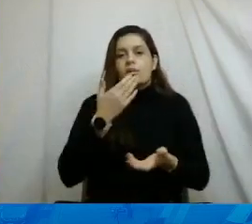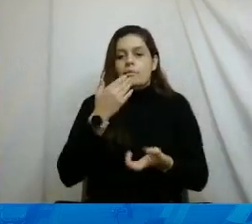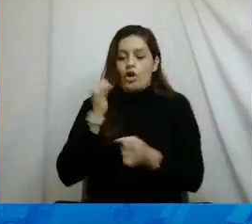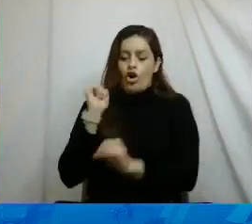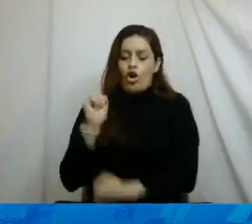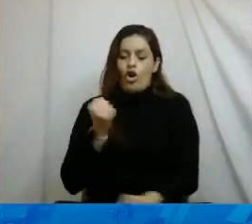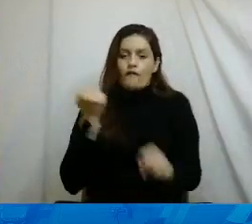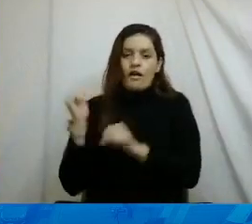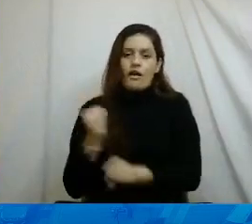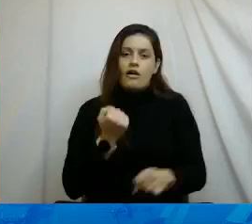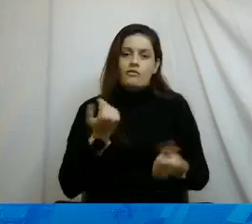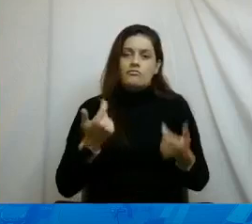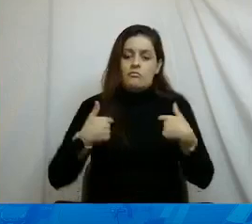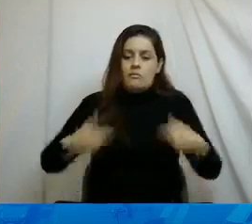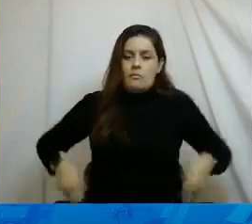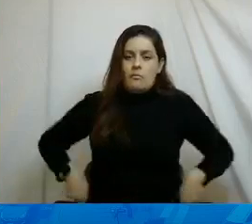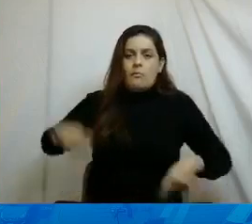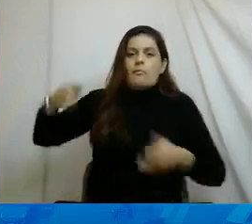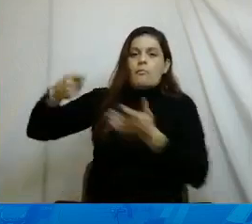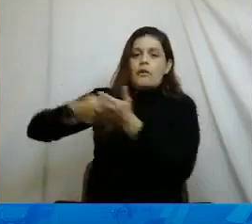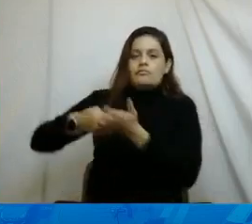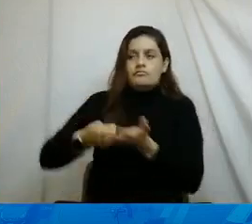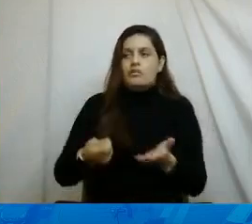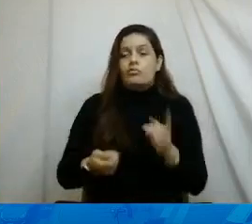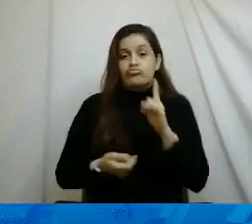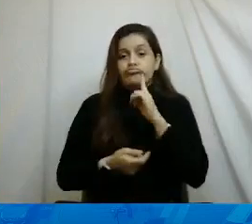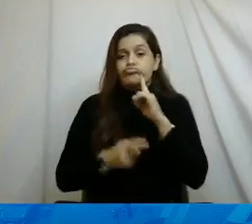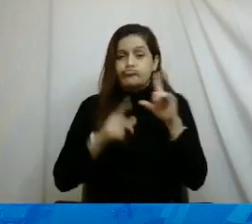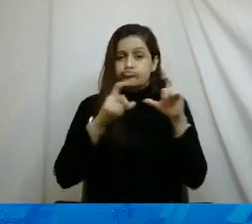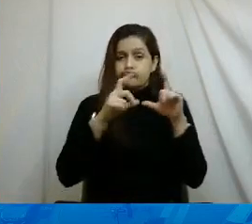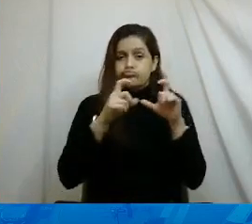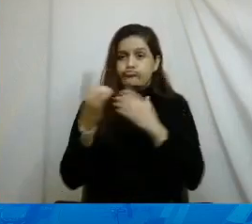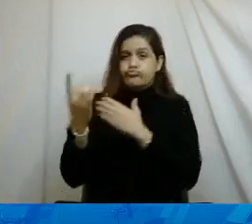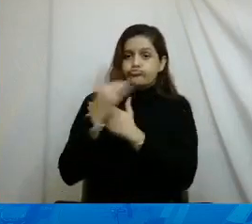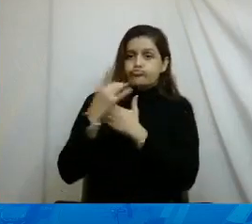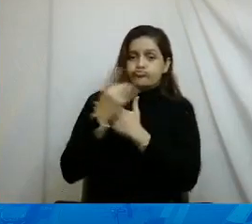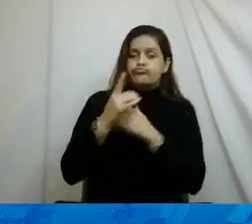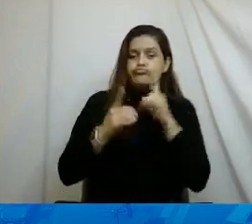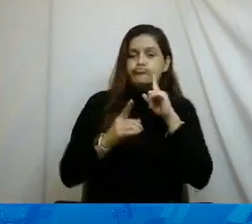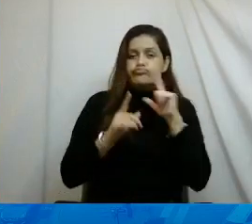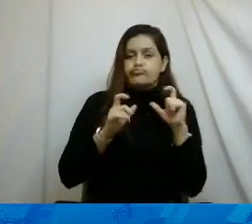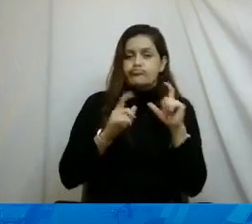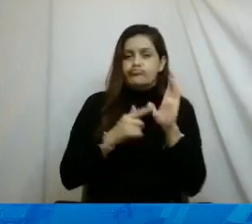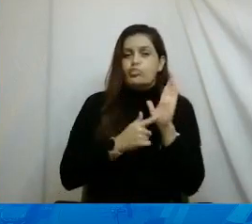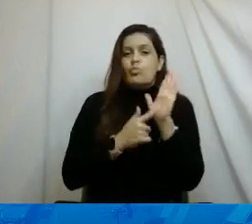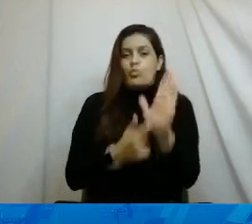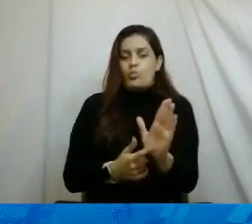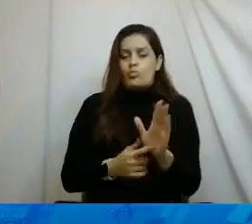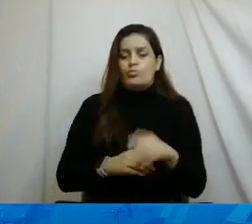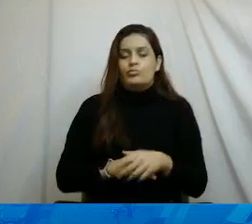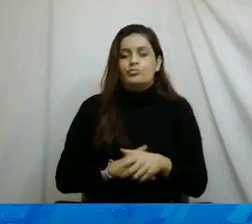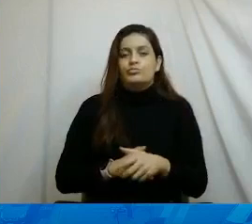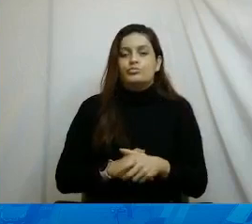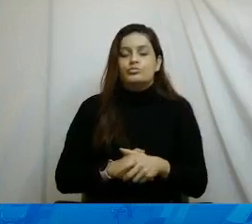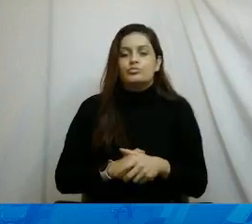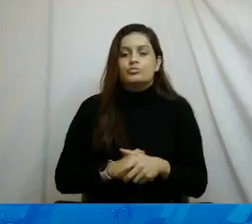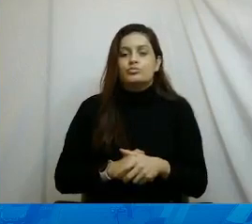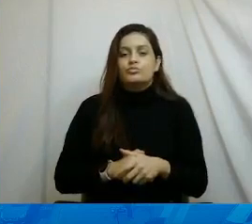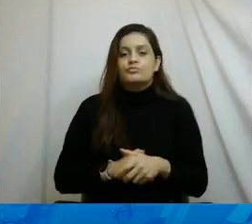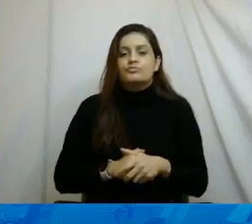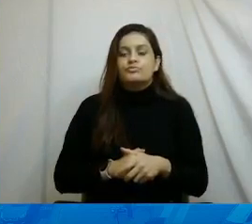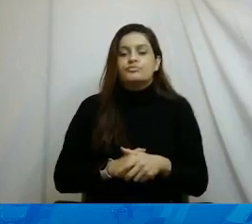para realizar la labor. Tengo también las fotografías que me enviaron la semana pasada. Y por